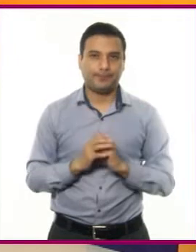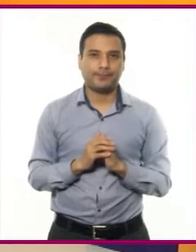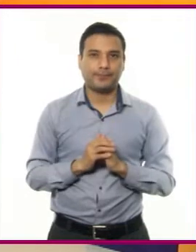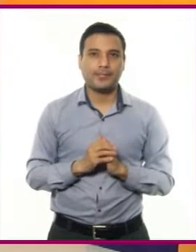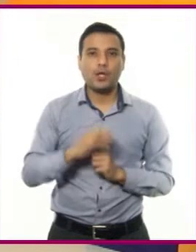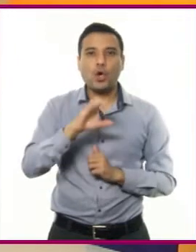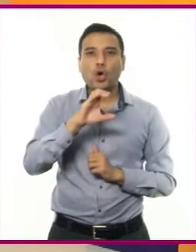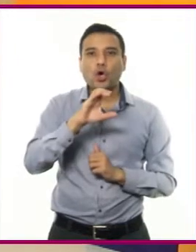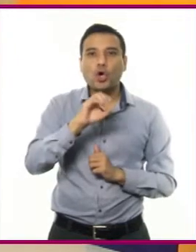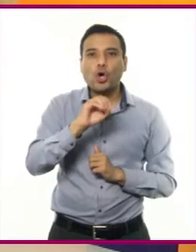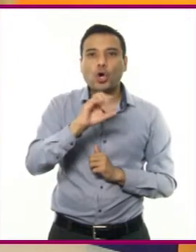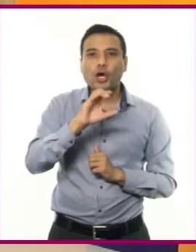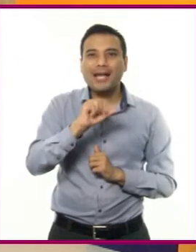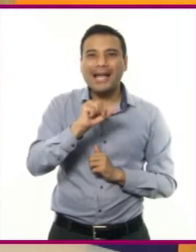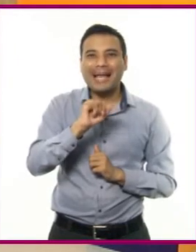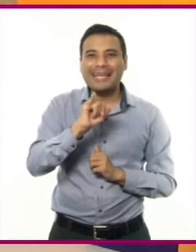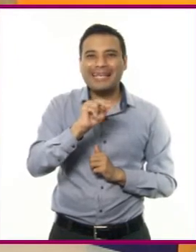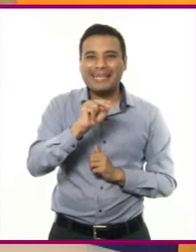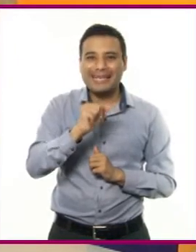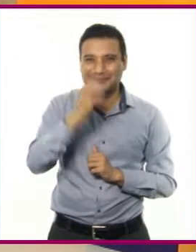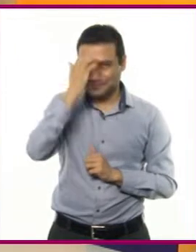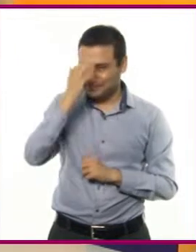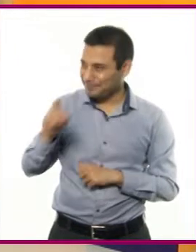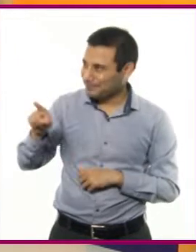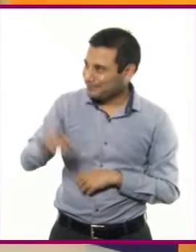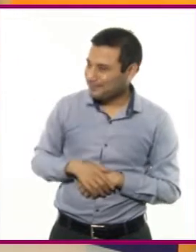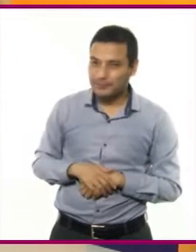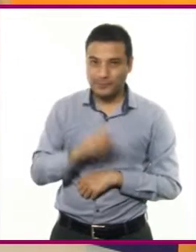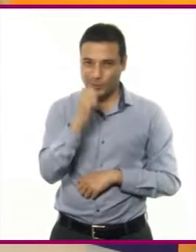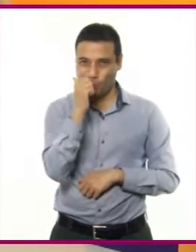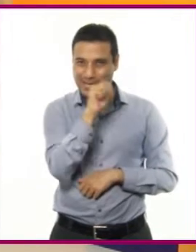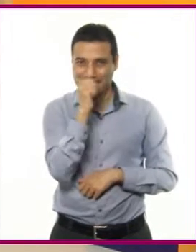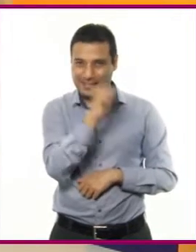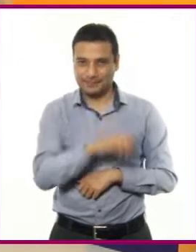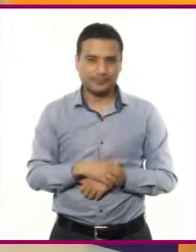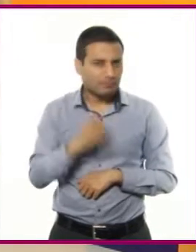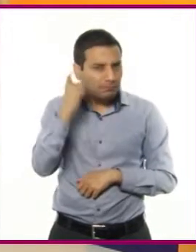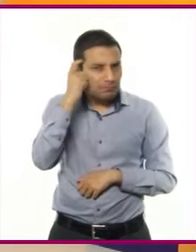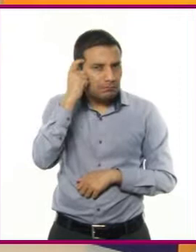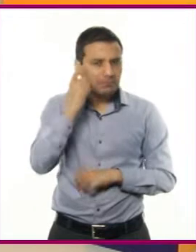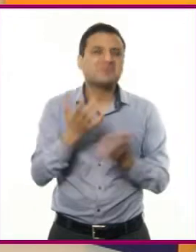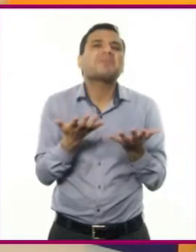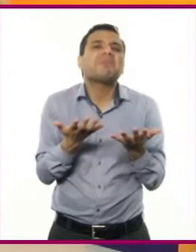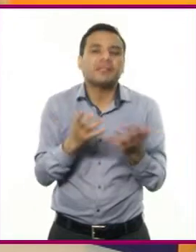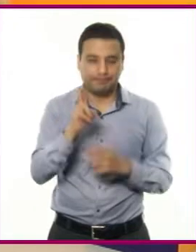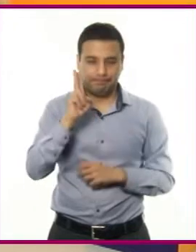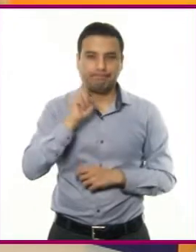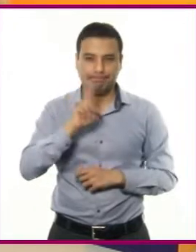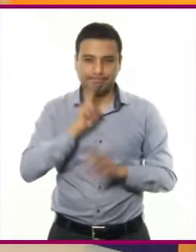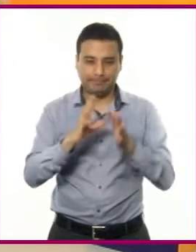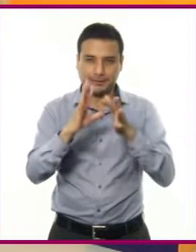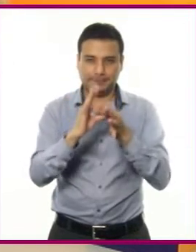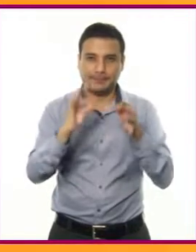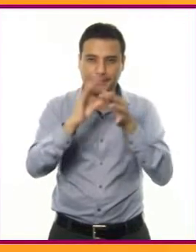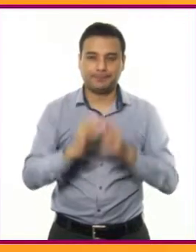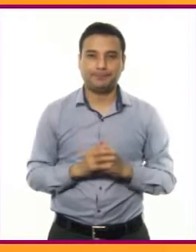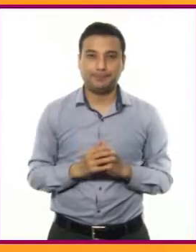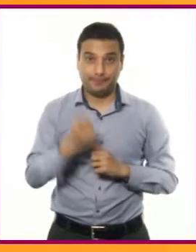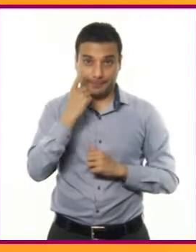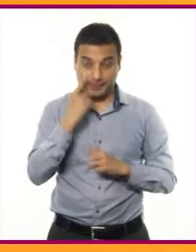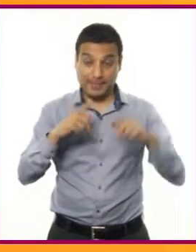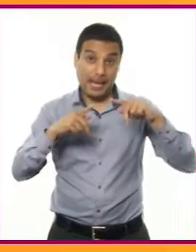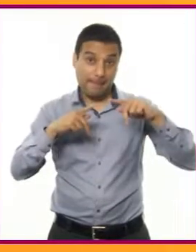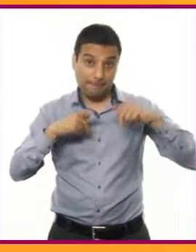la cocaína para observar sus efectos en el cerebro? Claro, maestro, ya que una